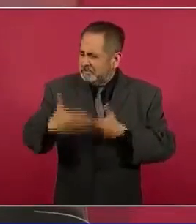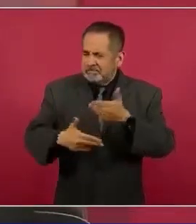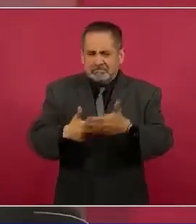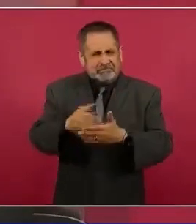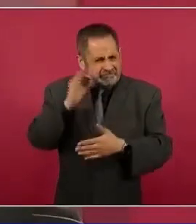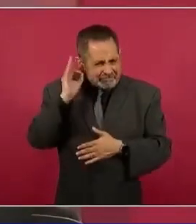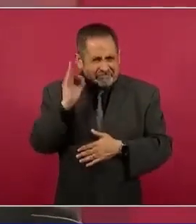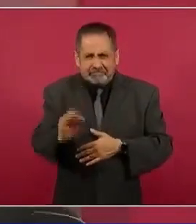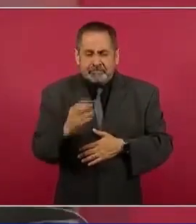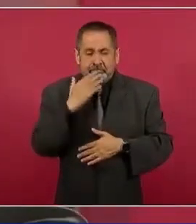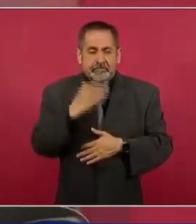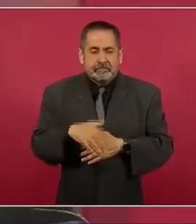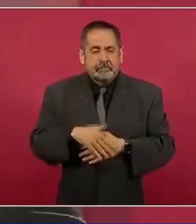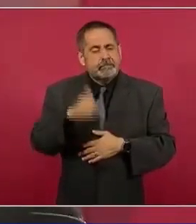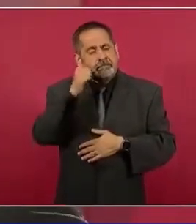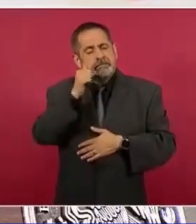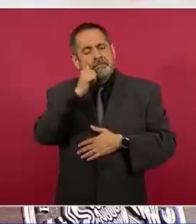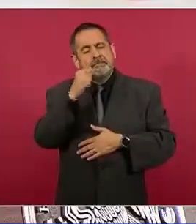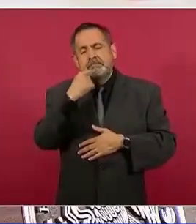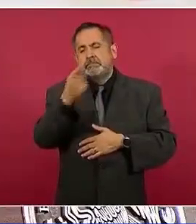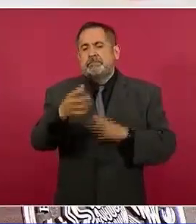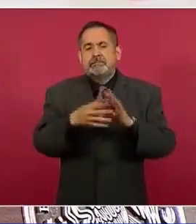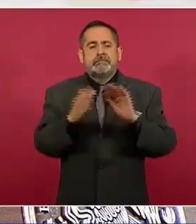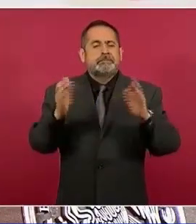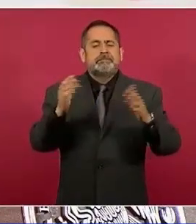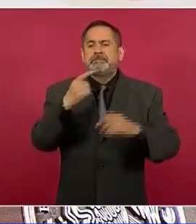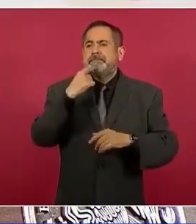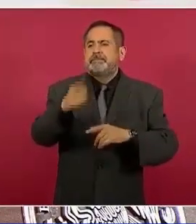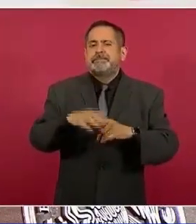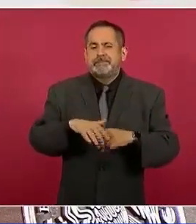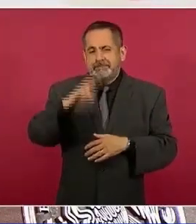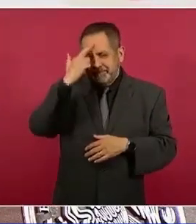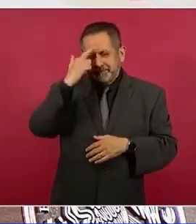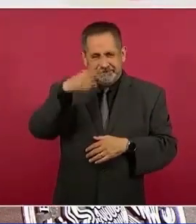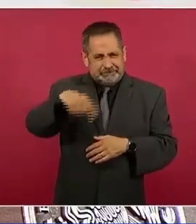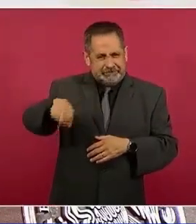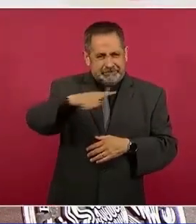Siempre hago el símil de los esclavos